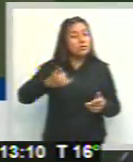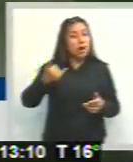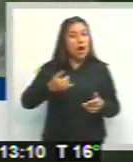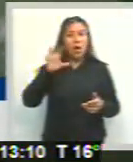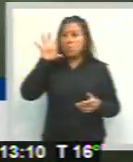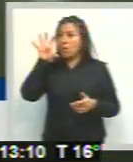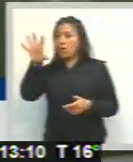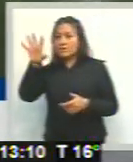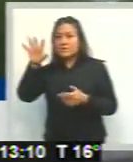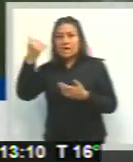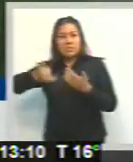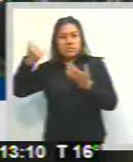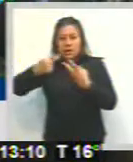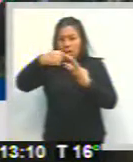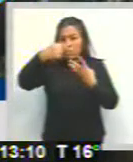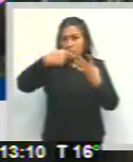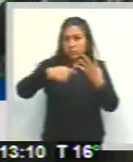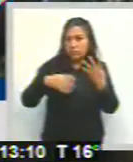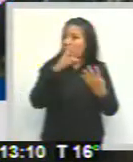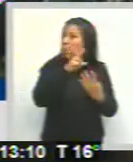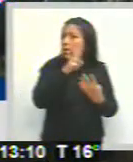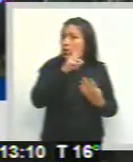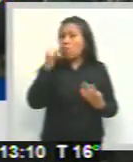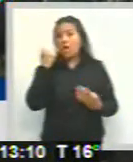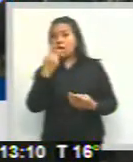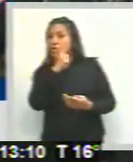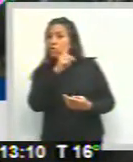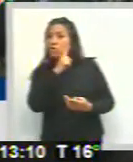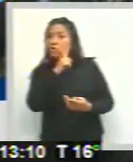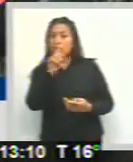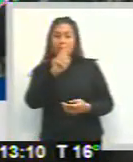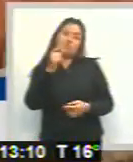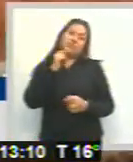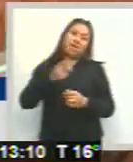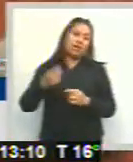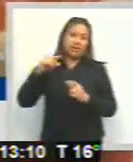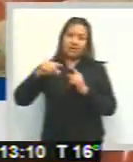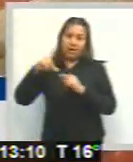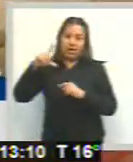tanta variedad de mercadería, tenemos que incentivarle. No es caro comer fruta y verdura.